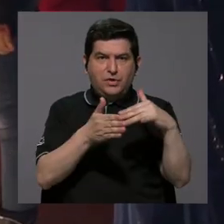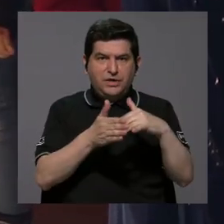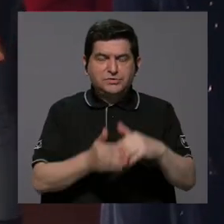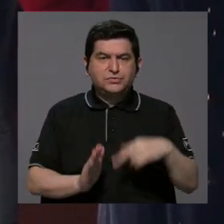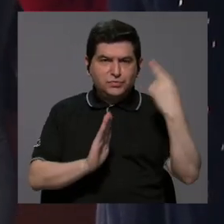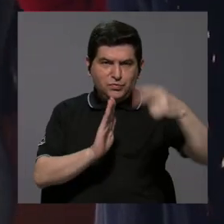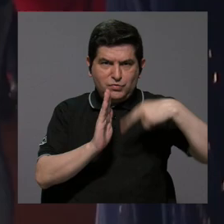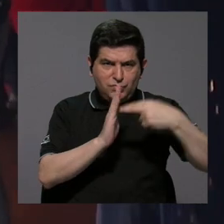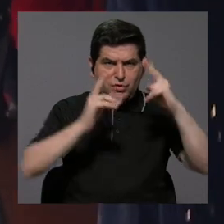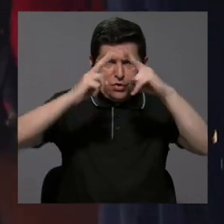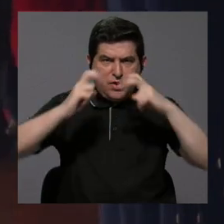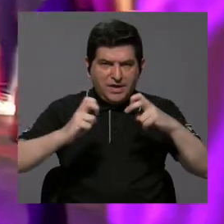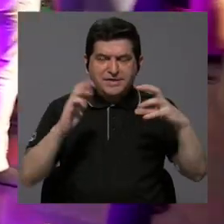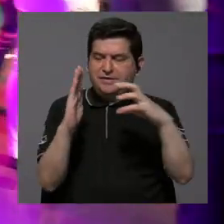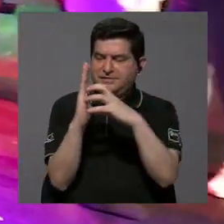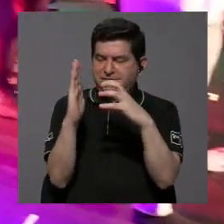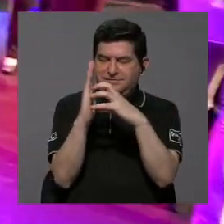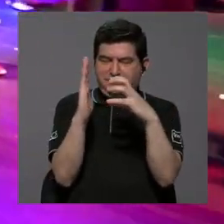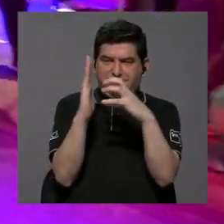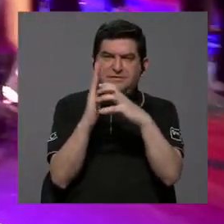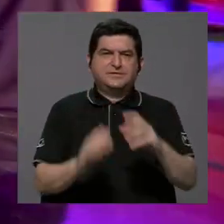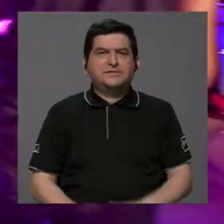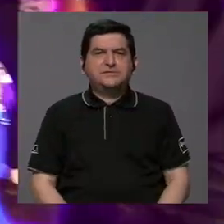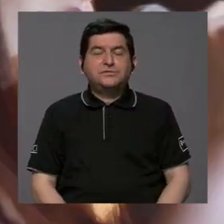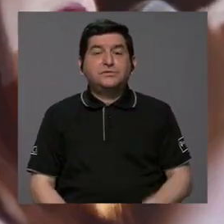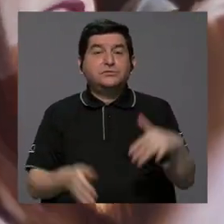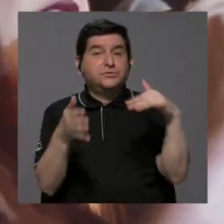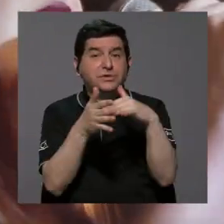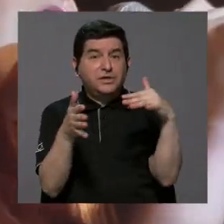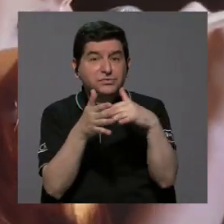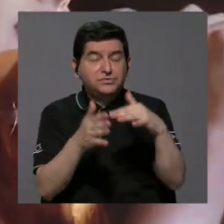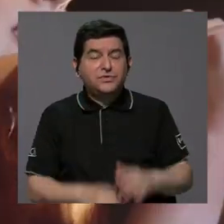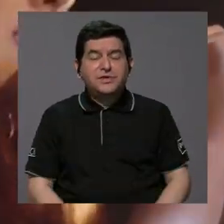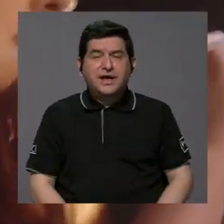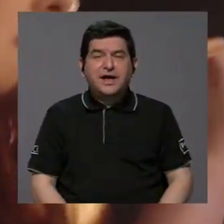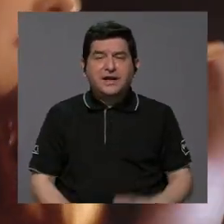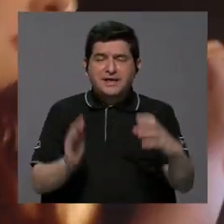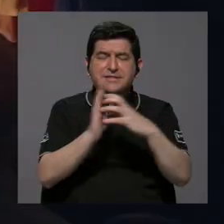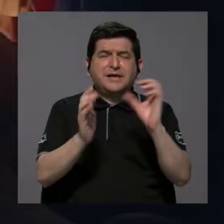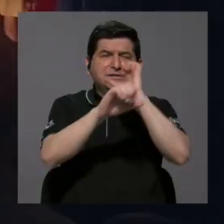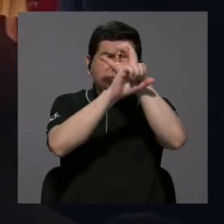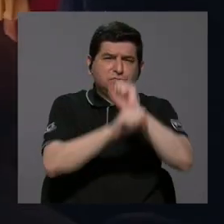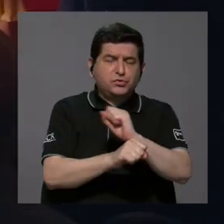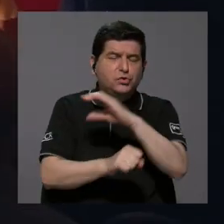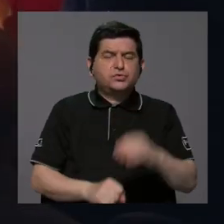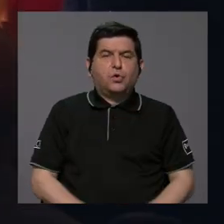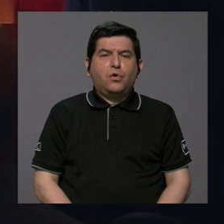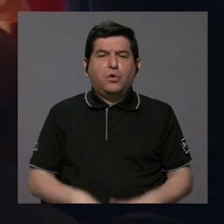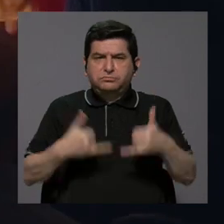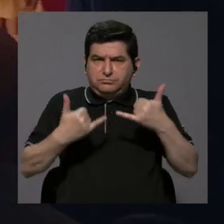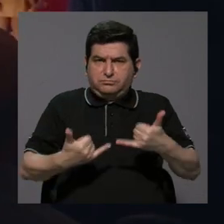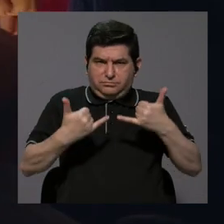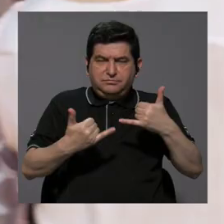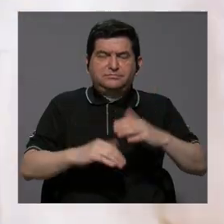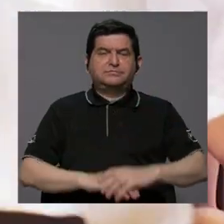de personaje análisis de los textos estudio de textos clásicos textos contemporáneos